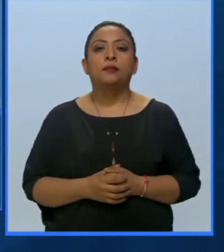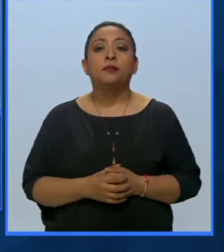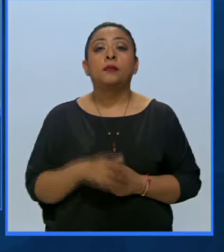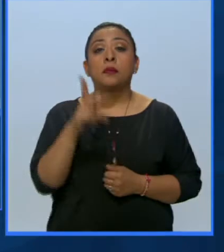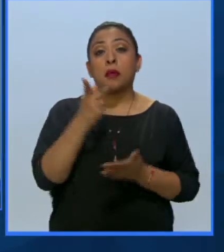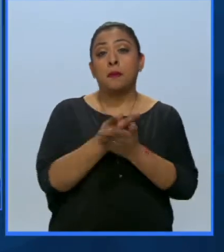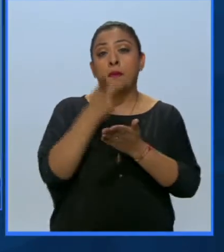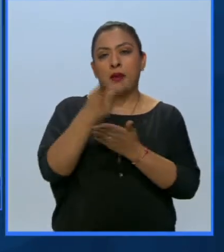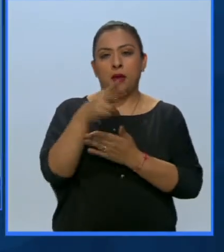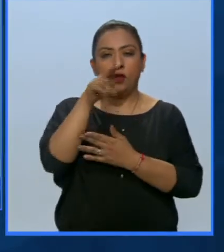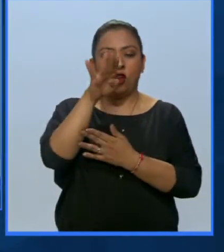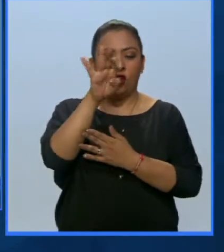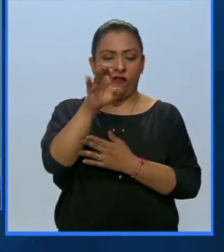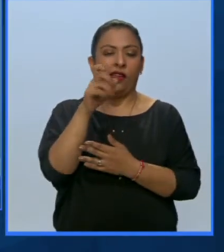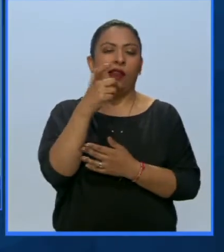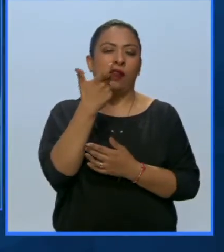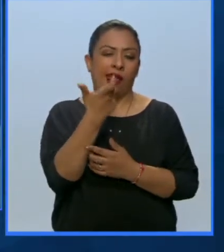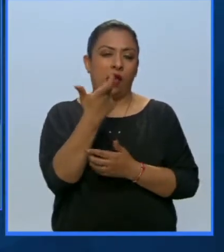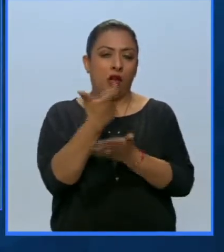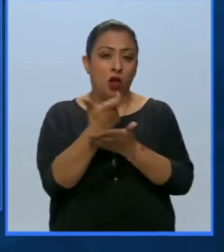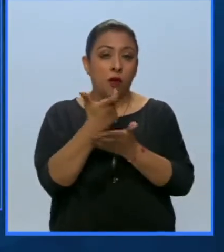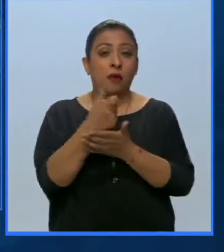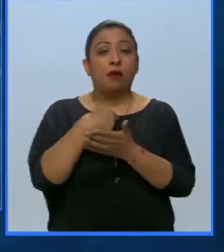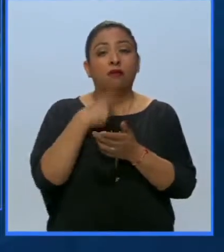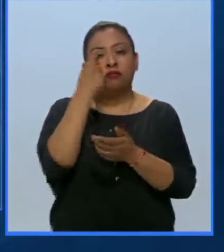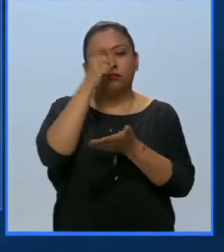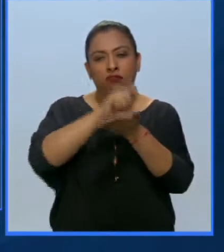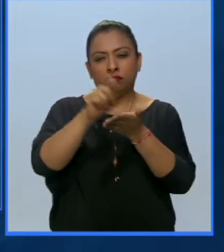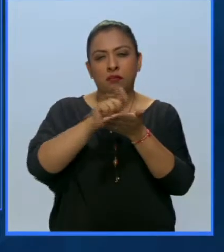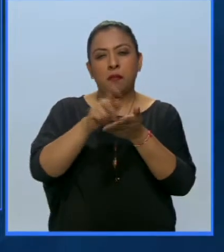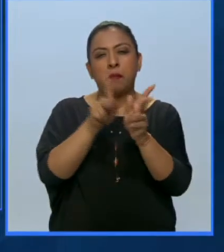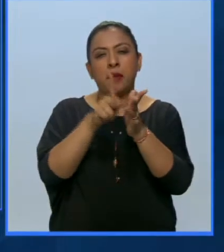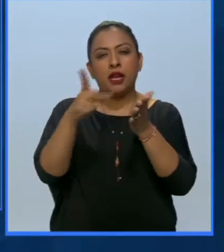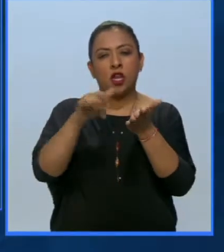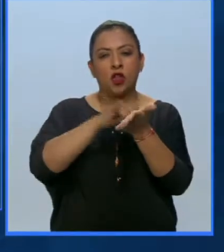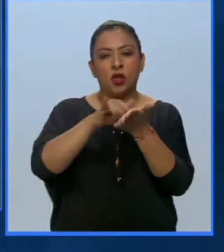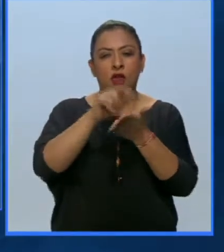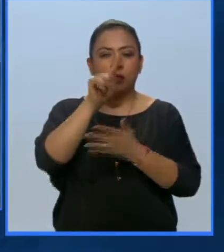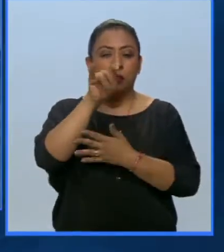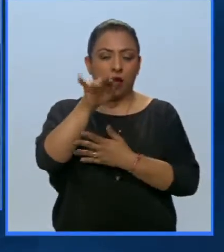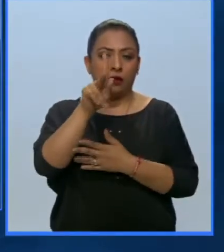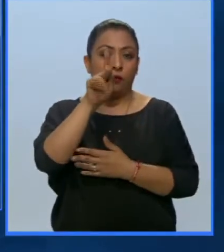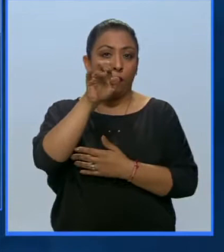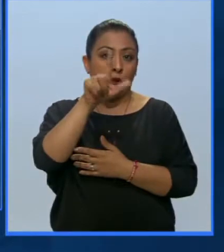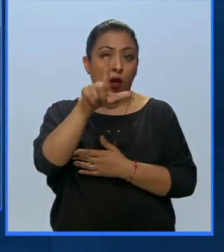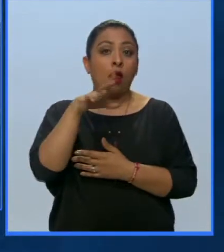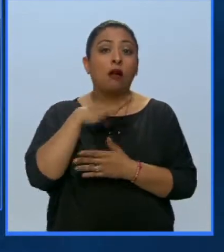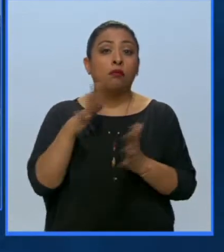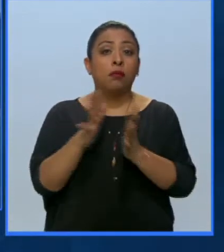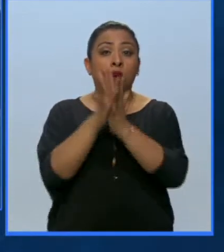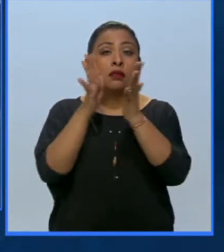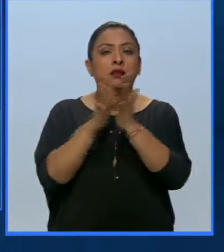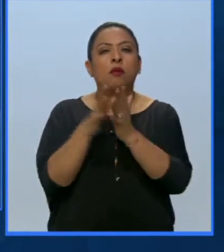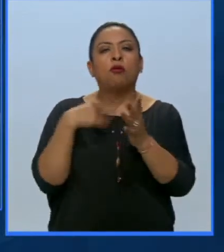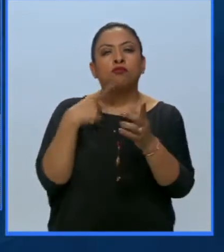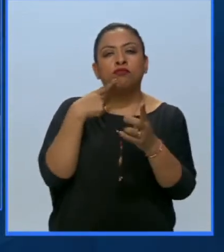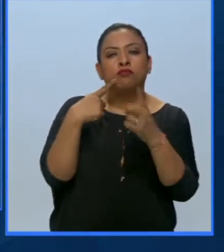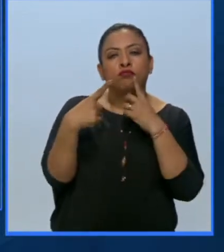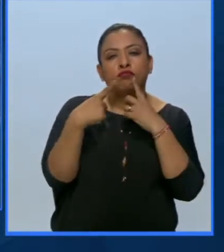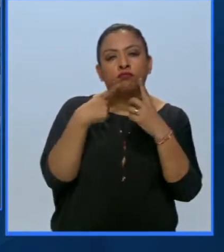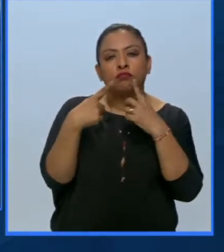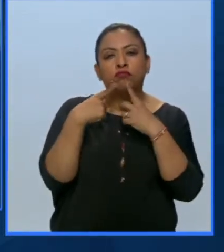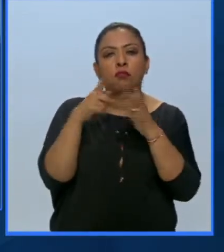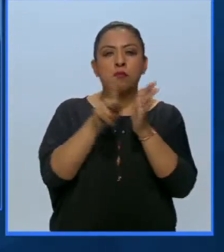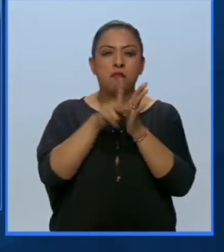El Premio Nobel de Economía y columnista de The New York Times, Paul Krugman, participó en el ciclo de conversaciones que